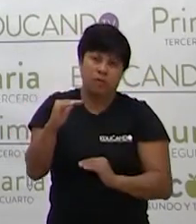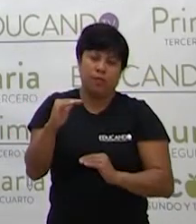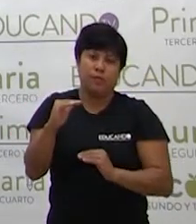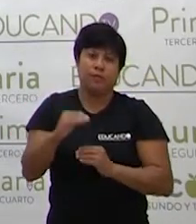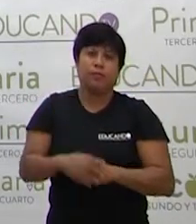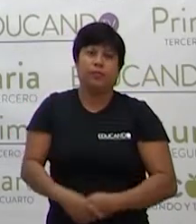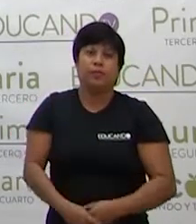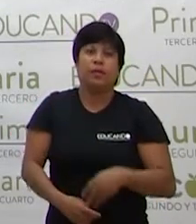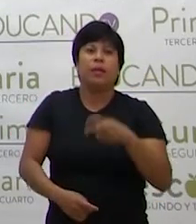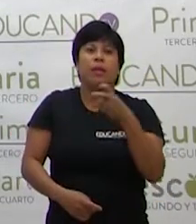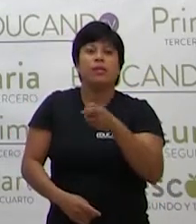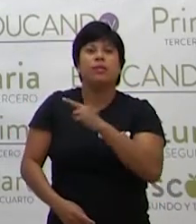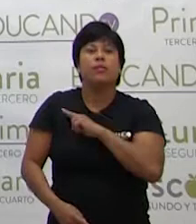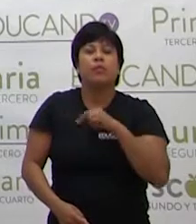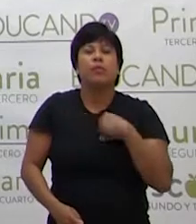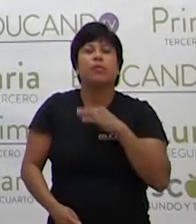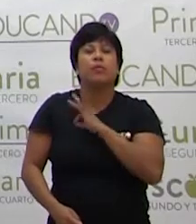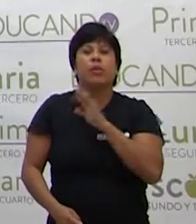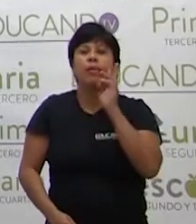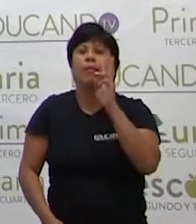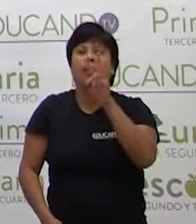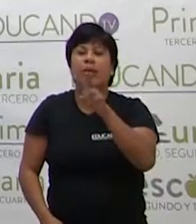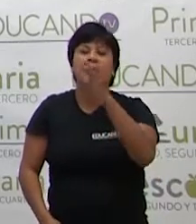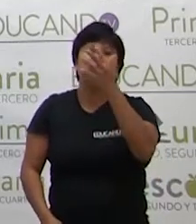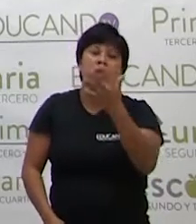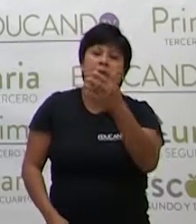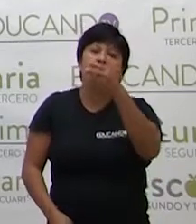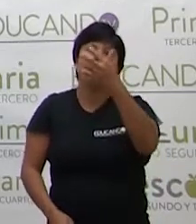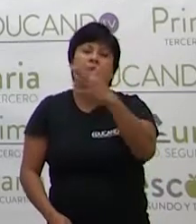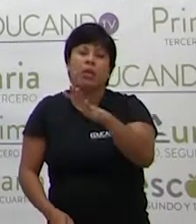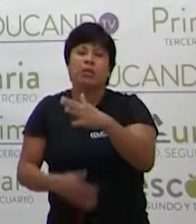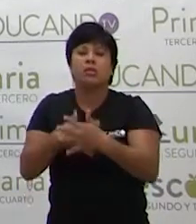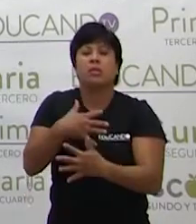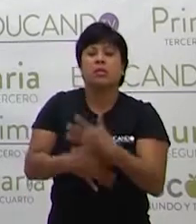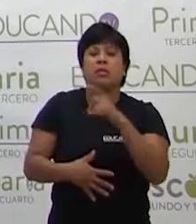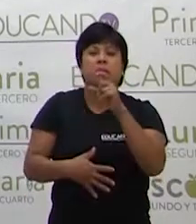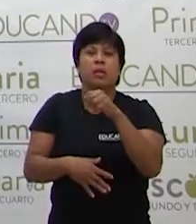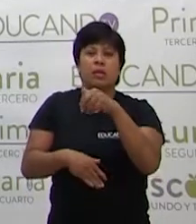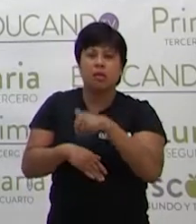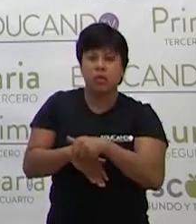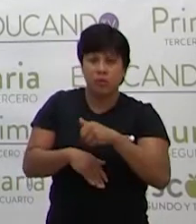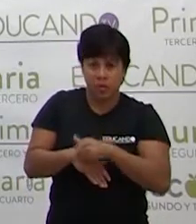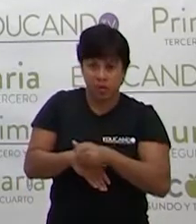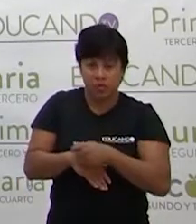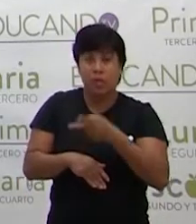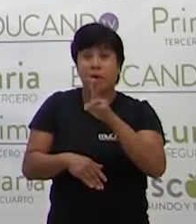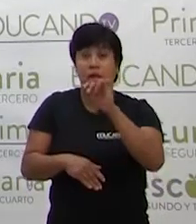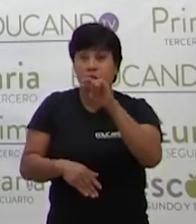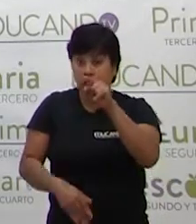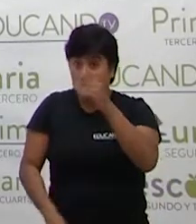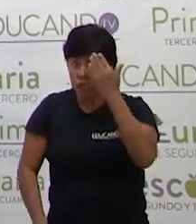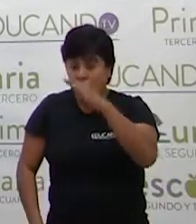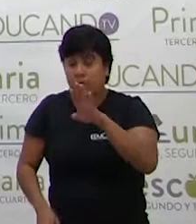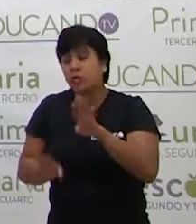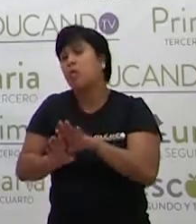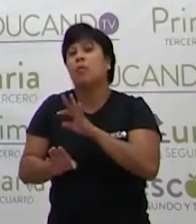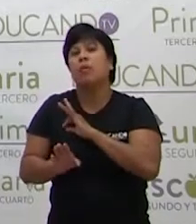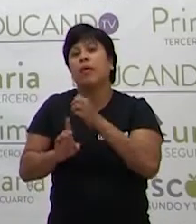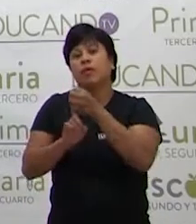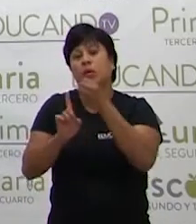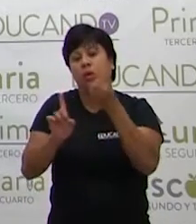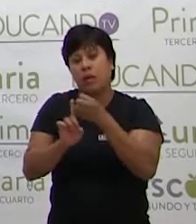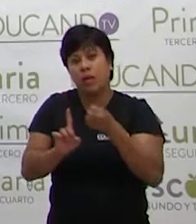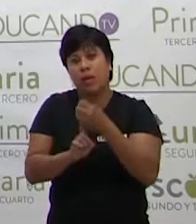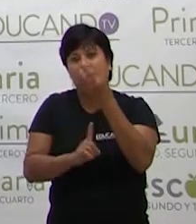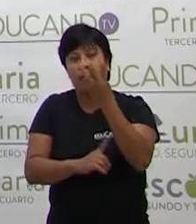menor. Y así te pueden dar a ti 5, 10, 15, 20 números, pero si tú sabes ordenar